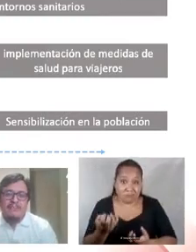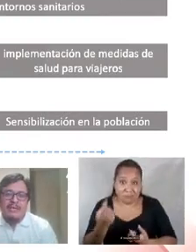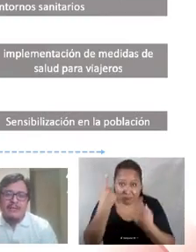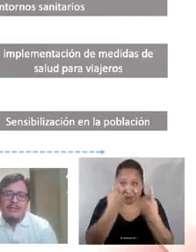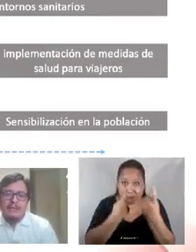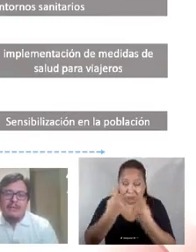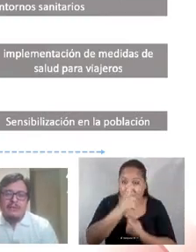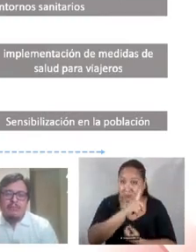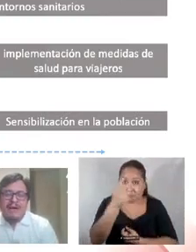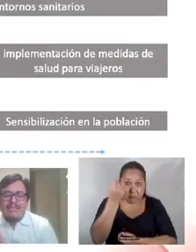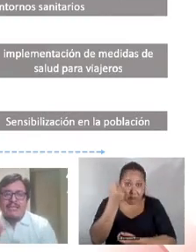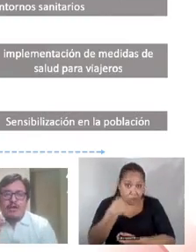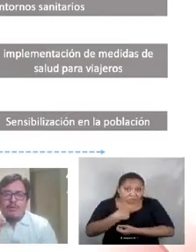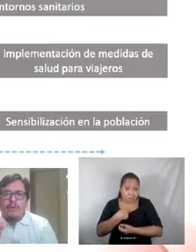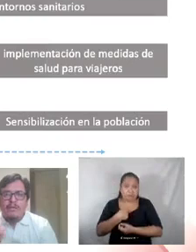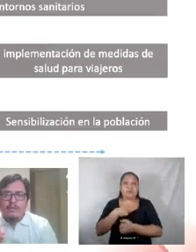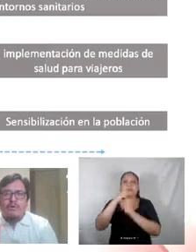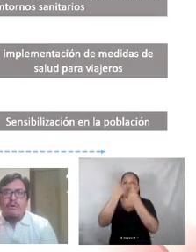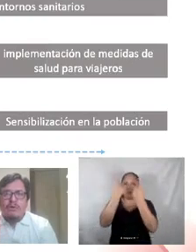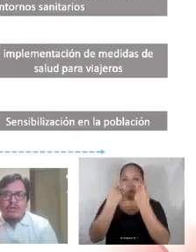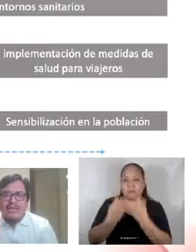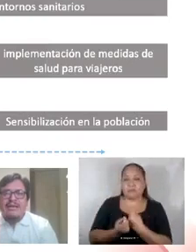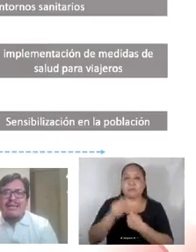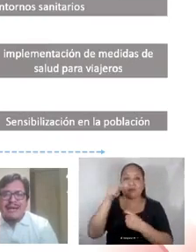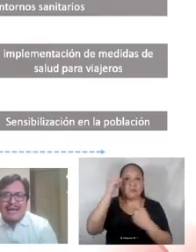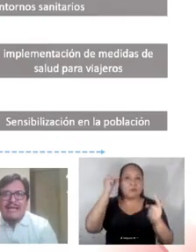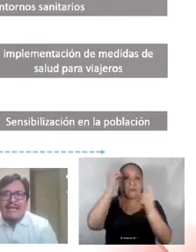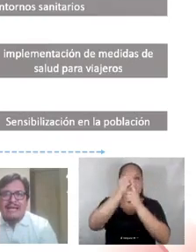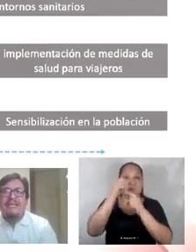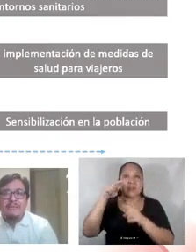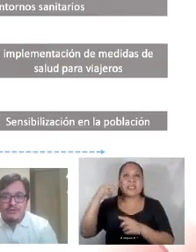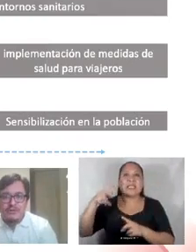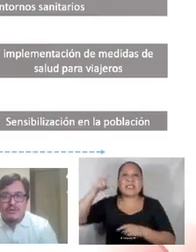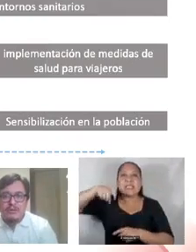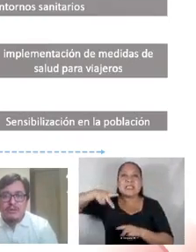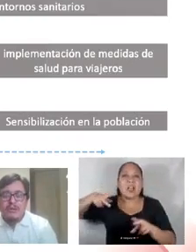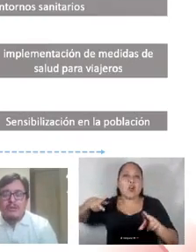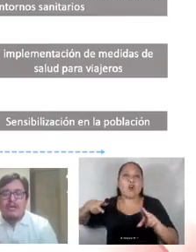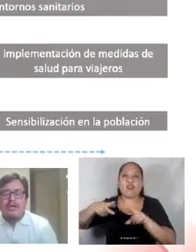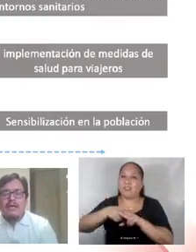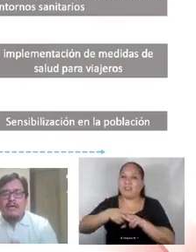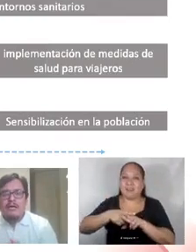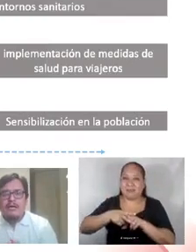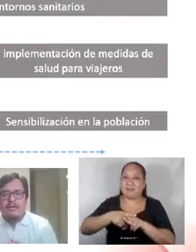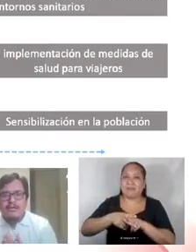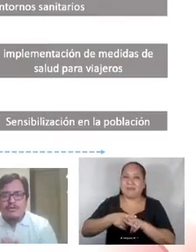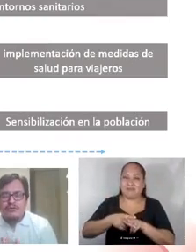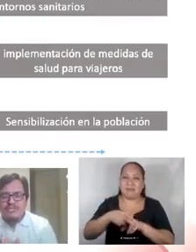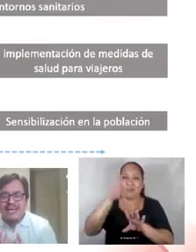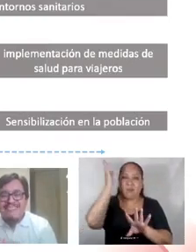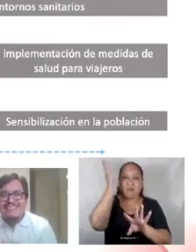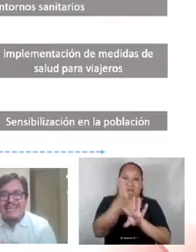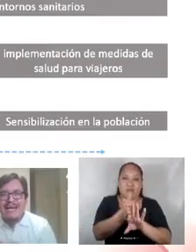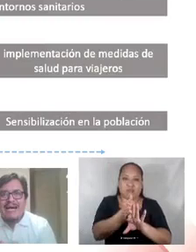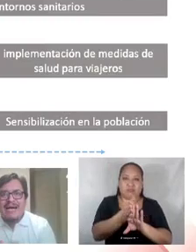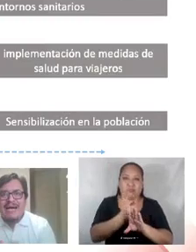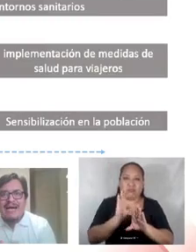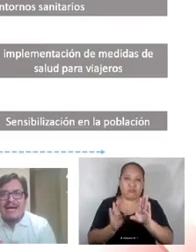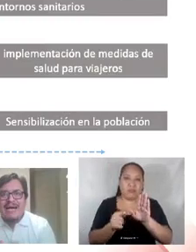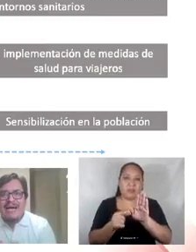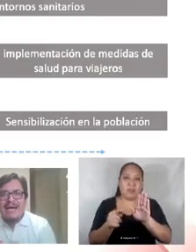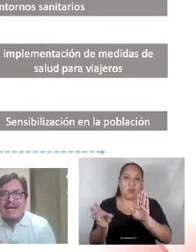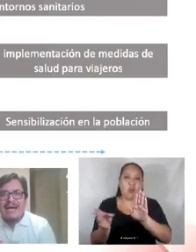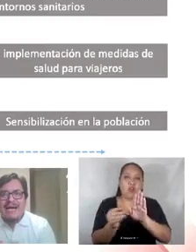se entiendan bien, van a tener como objetivo cortar la cadena de transmisión. Y eso se hace